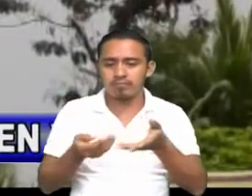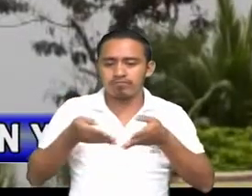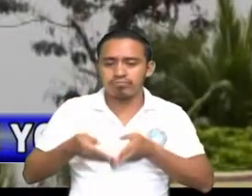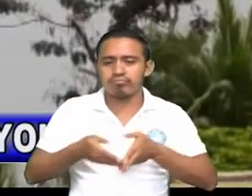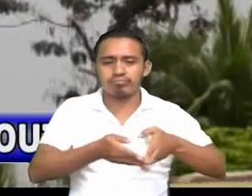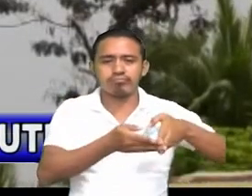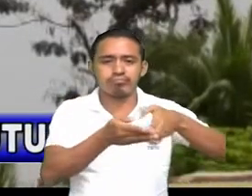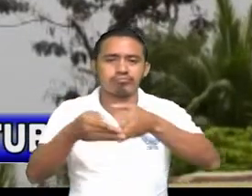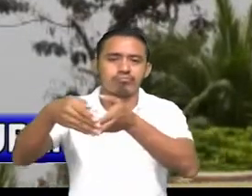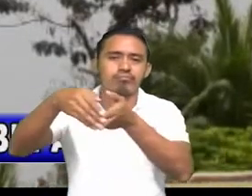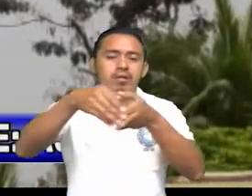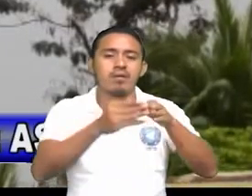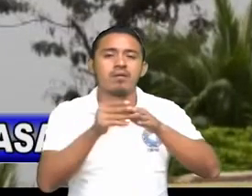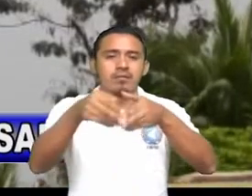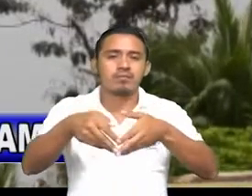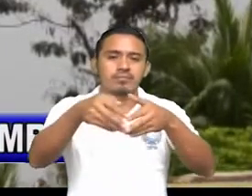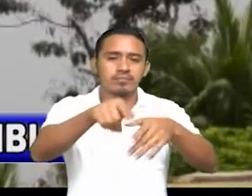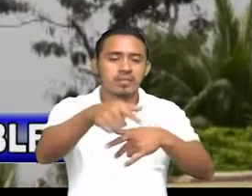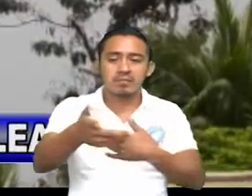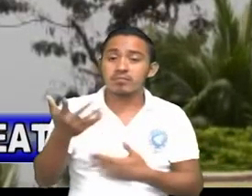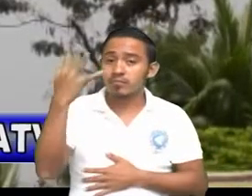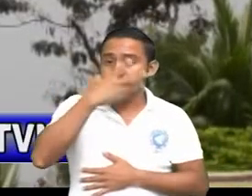este impresionante lugar.